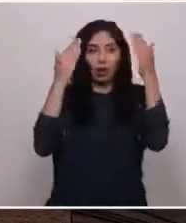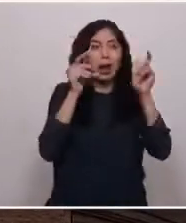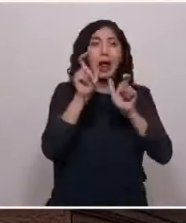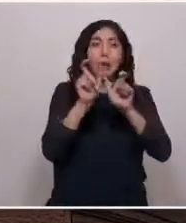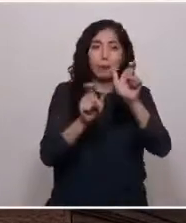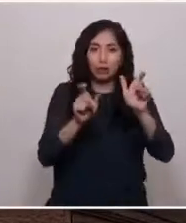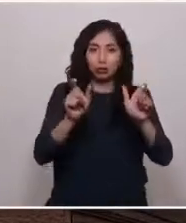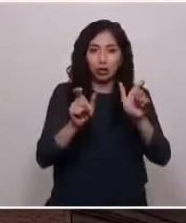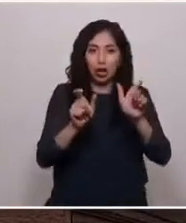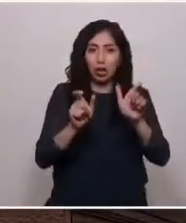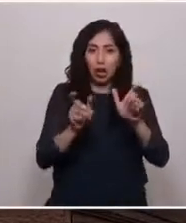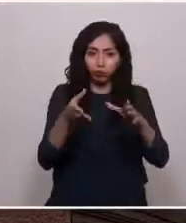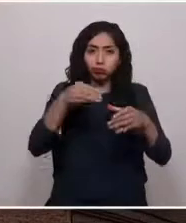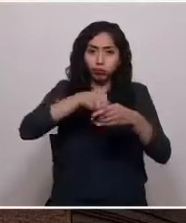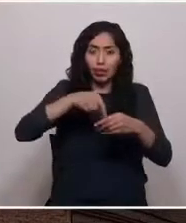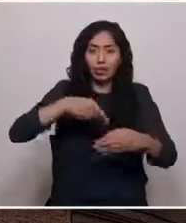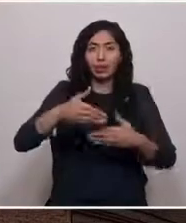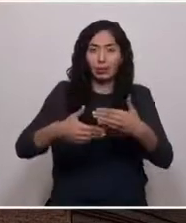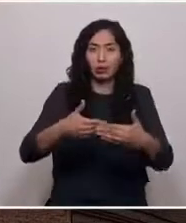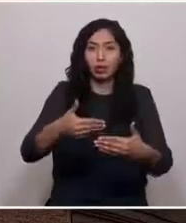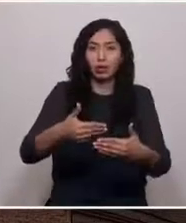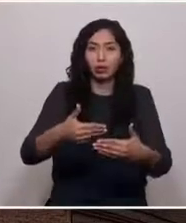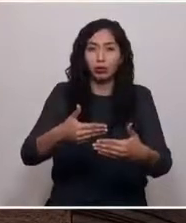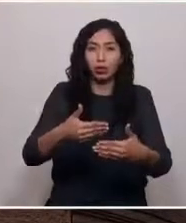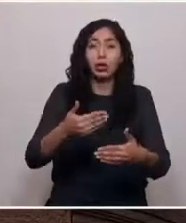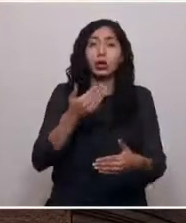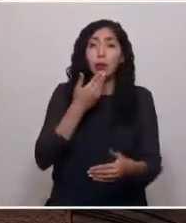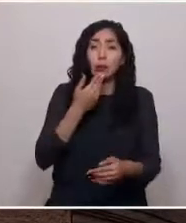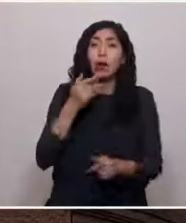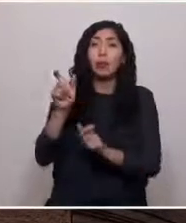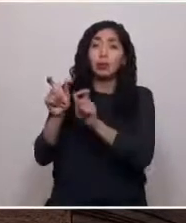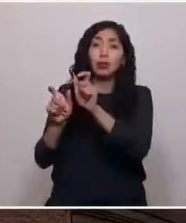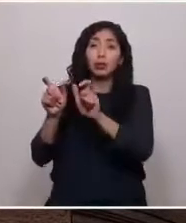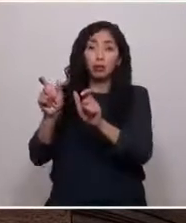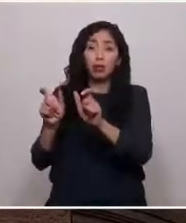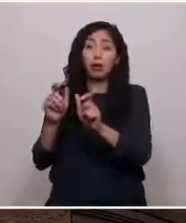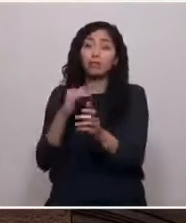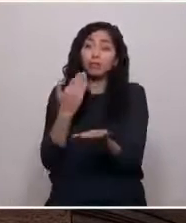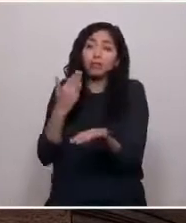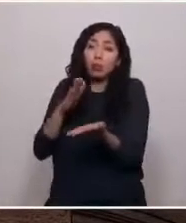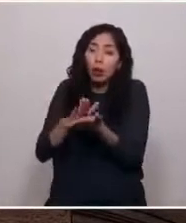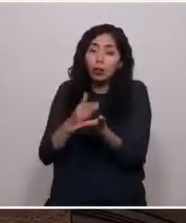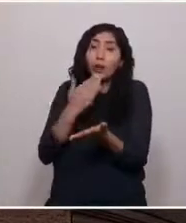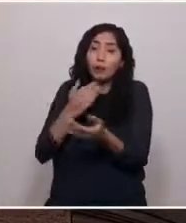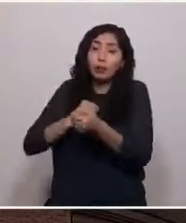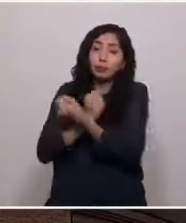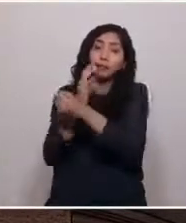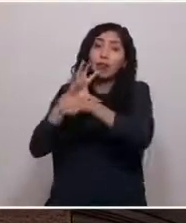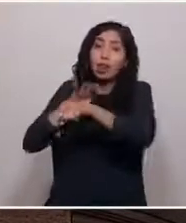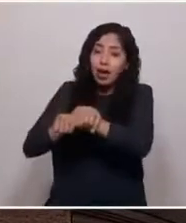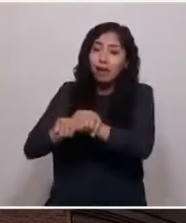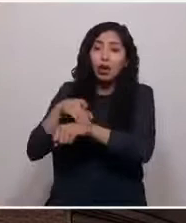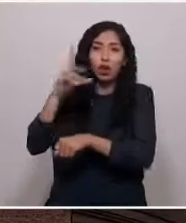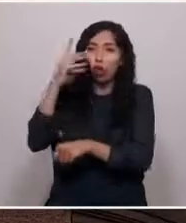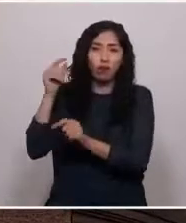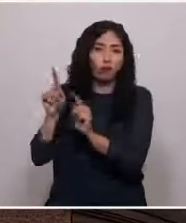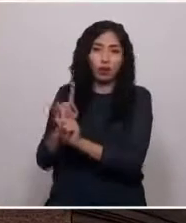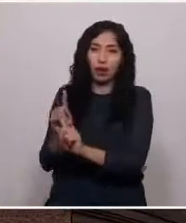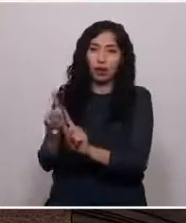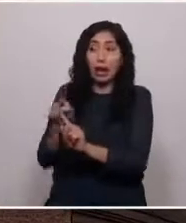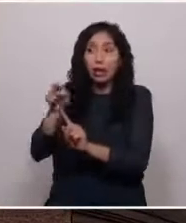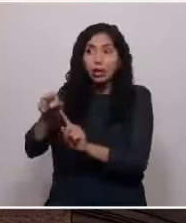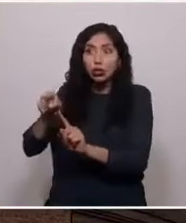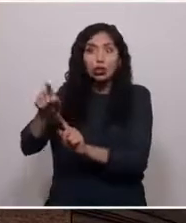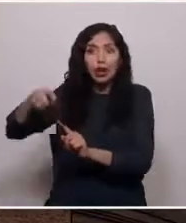este proceso sin olvidar a quienes sacrificaron su integridad vida y libertad ya que sin esa fuerza popular nada de